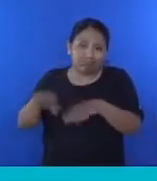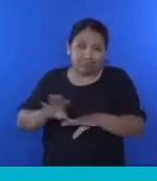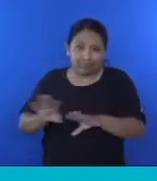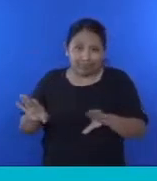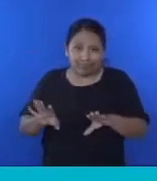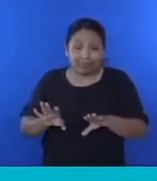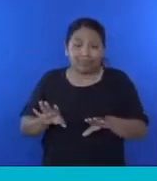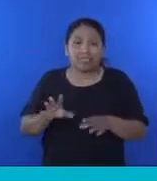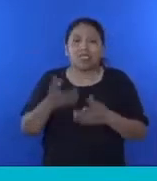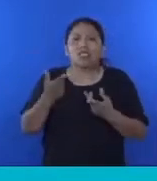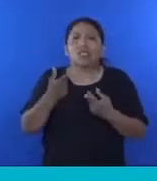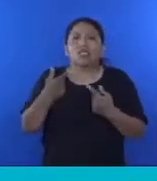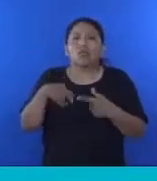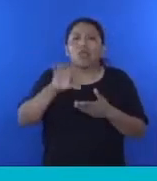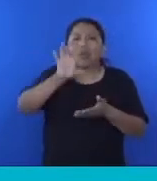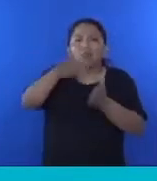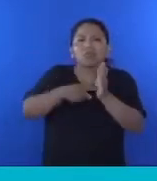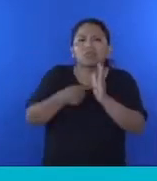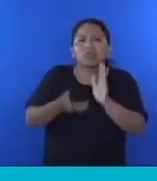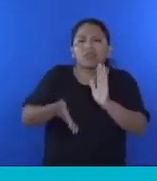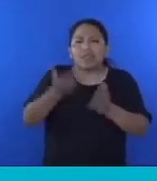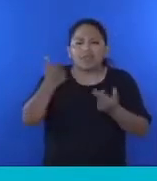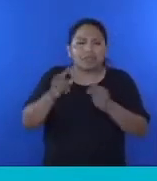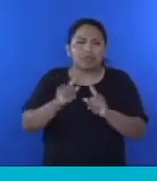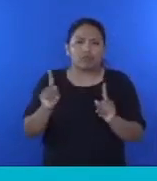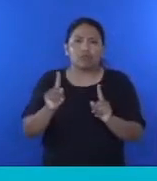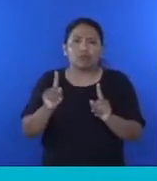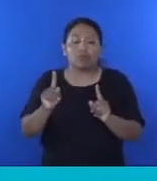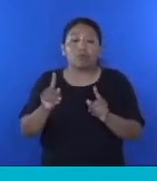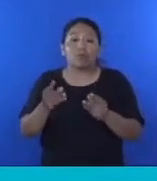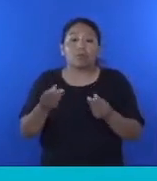¿Por qué desfinanciar a la provincia de Buenos Aires? Por una cuestión lógica.